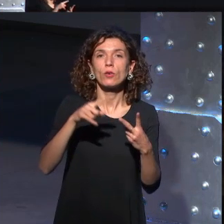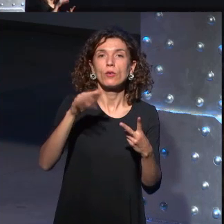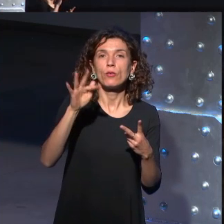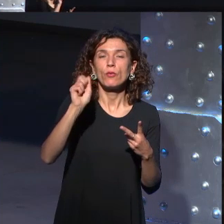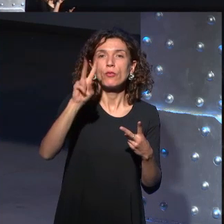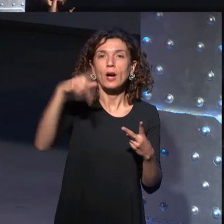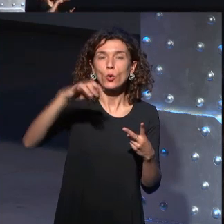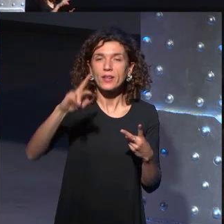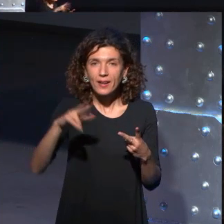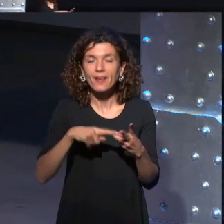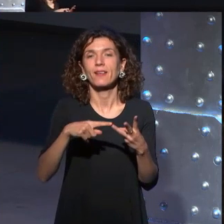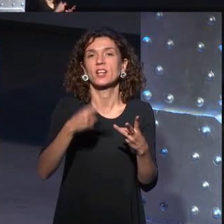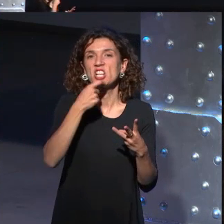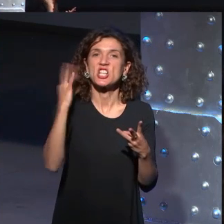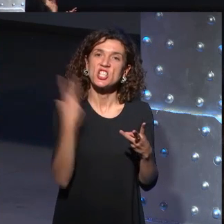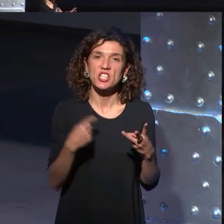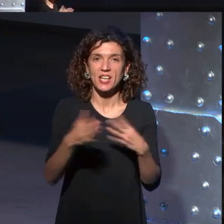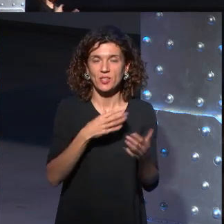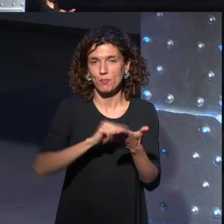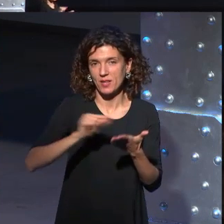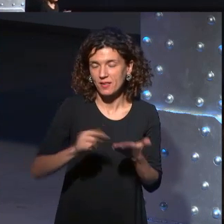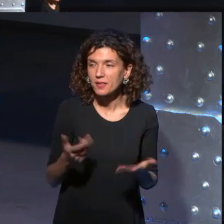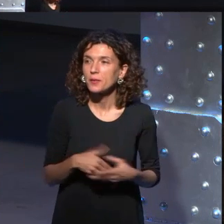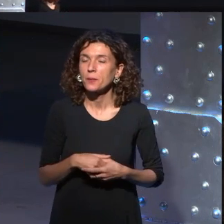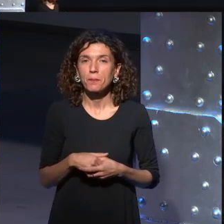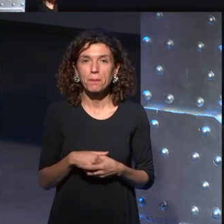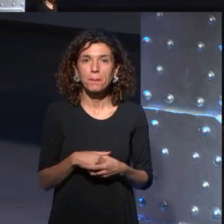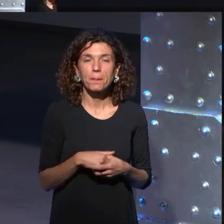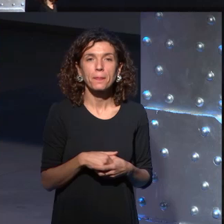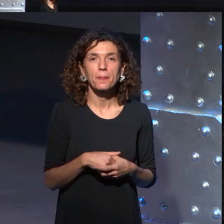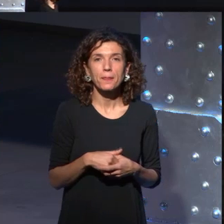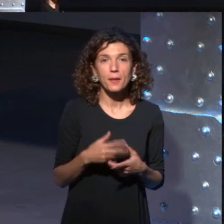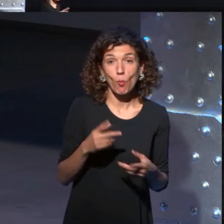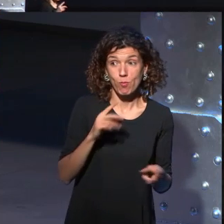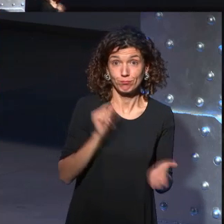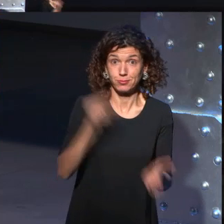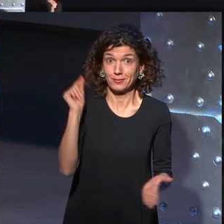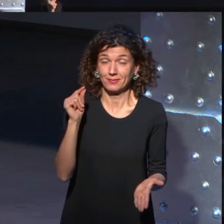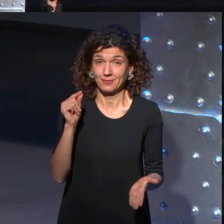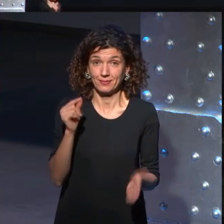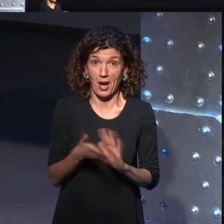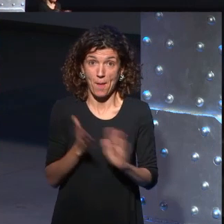Sus palabras reverberan. Soy más rápido que él. Okay, Soy ok. más viejito, pero más rápido.